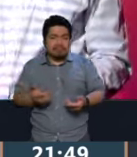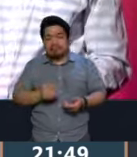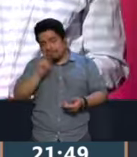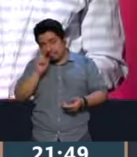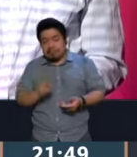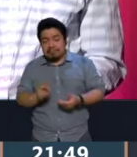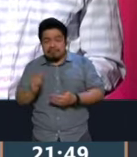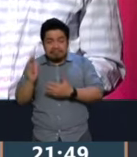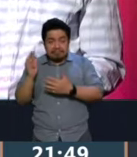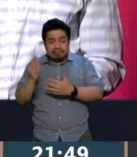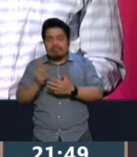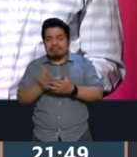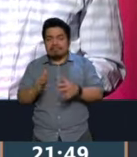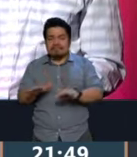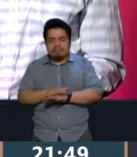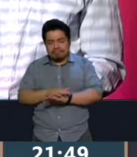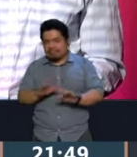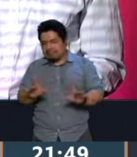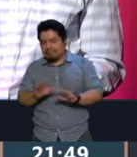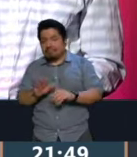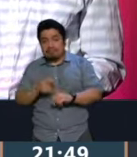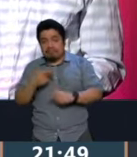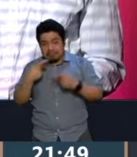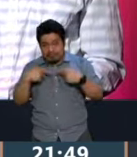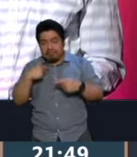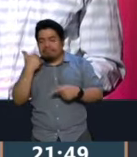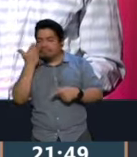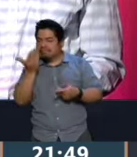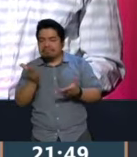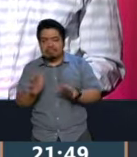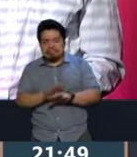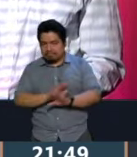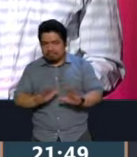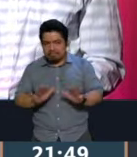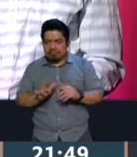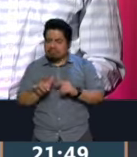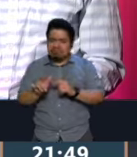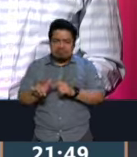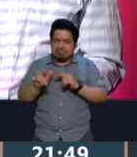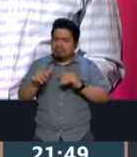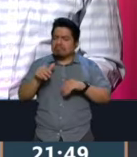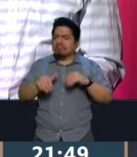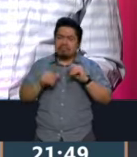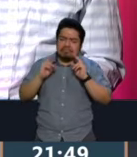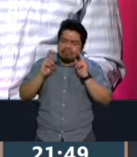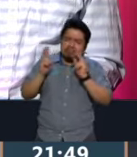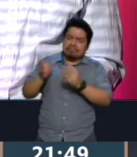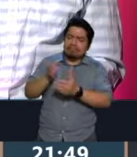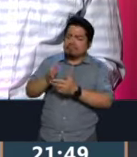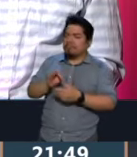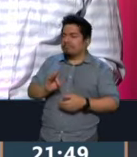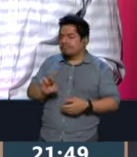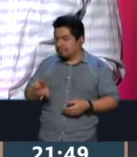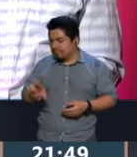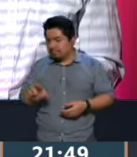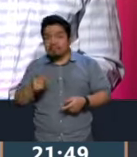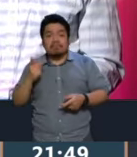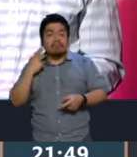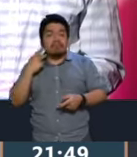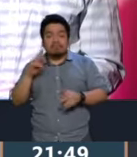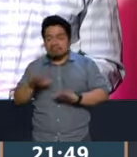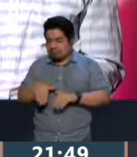definitivamente la esperanza sí ya cambió de manos porque la gente quiere un cambio y vamos a seguir en los recorridos. O sea, definitivamente coincido con Fer, la política se